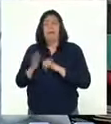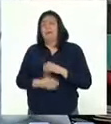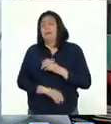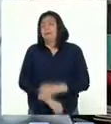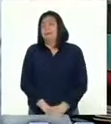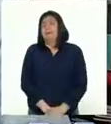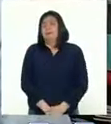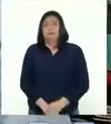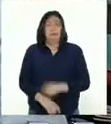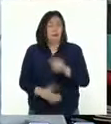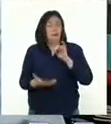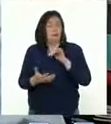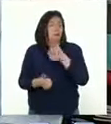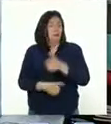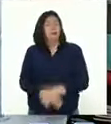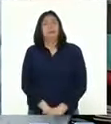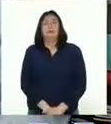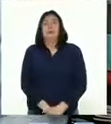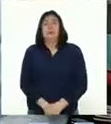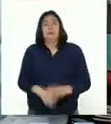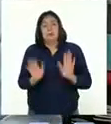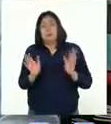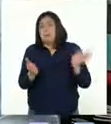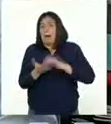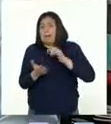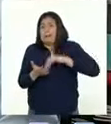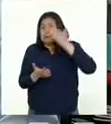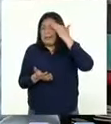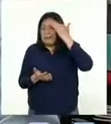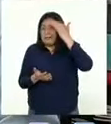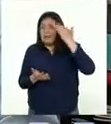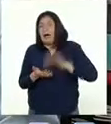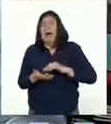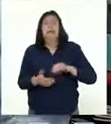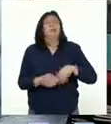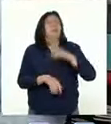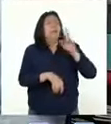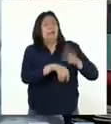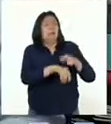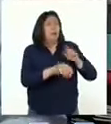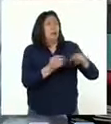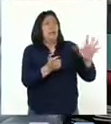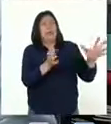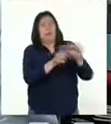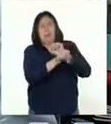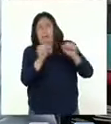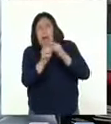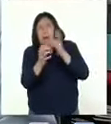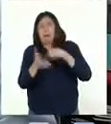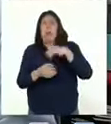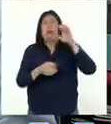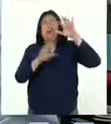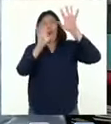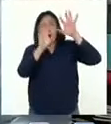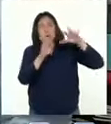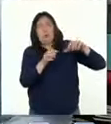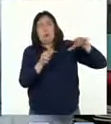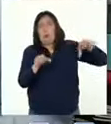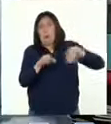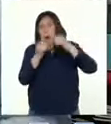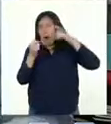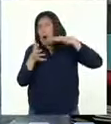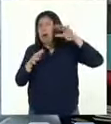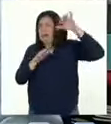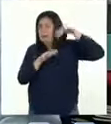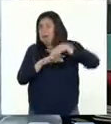desastre. Estudiemos. Mientras más conozcamos los desastres naturales, mientras más conozcamos los fenómenos naturales